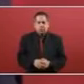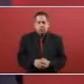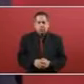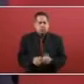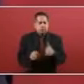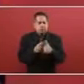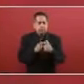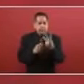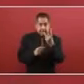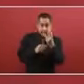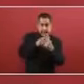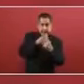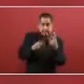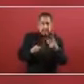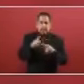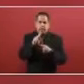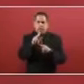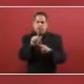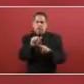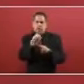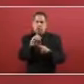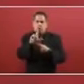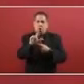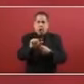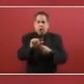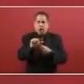La primera terna, Paola